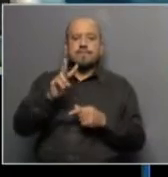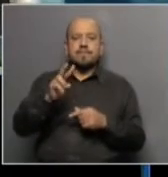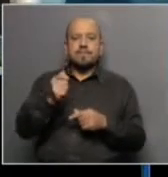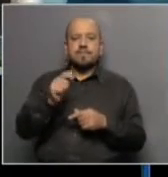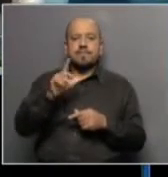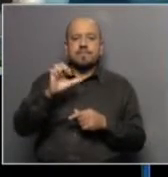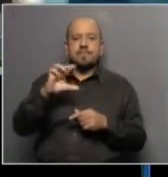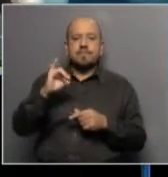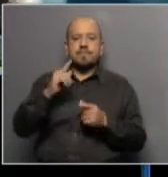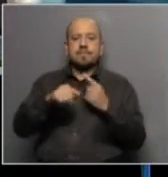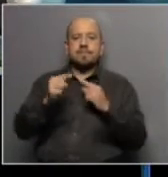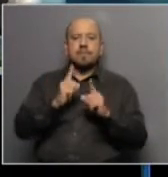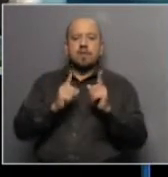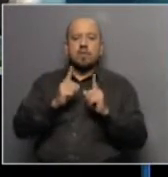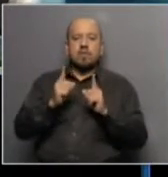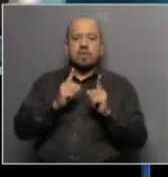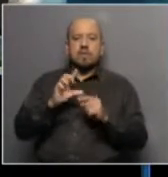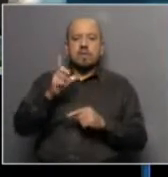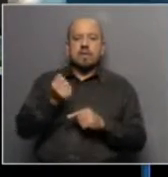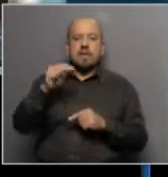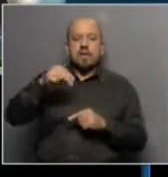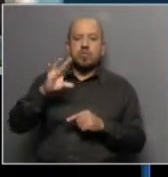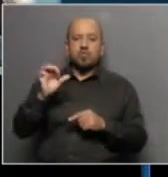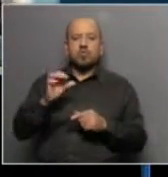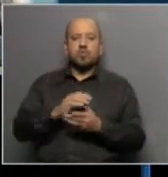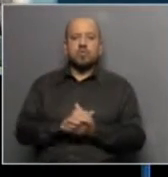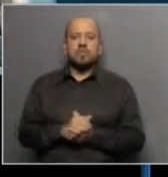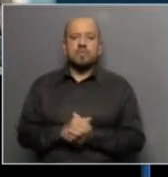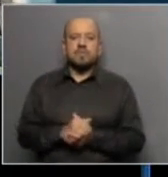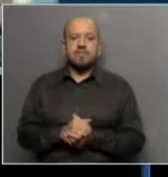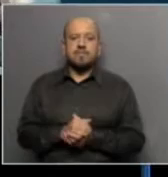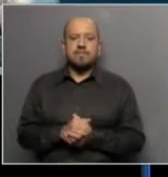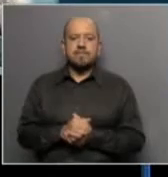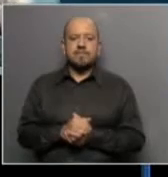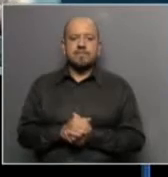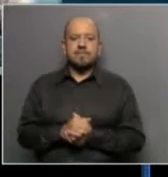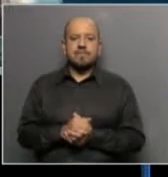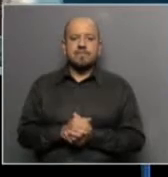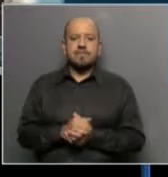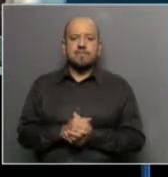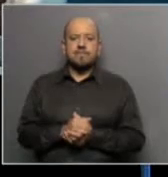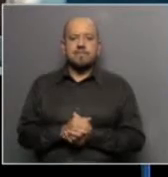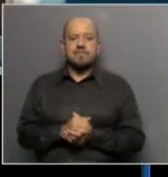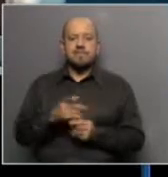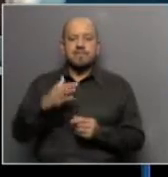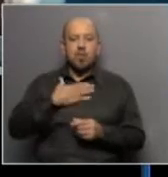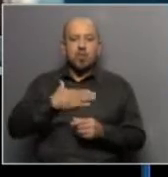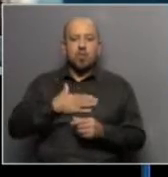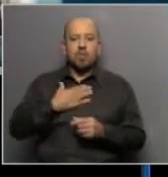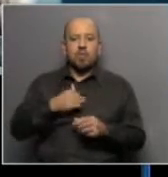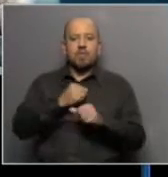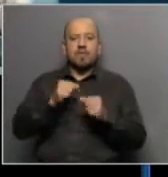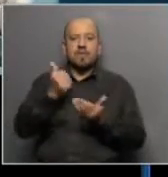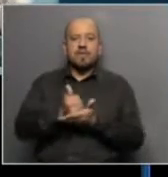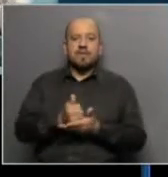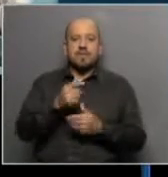por la Universidad Nacional de Lanús. Valeria, buenas noches, bienvenida. Hola, ¿cómo están? Un gusto poder estar